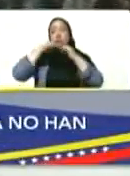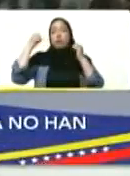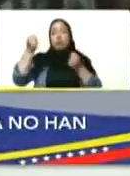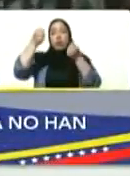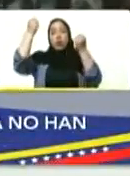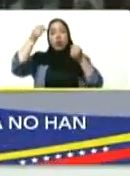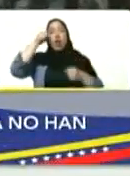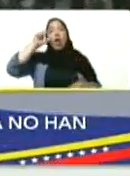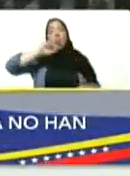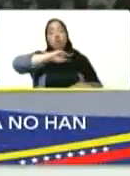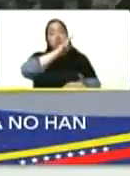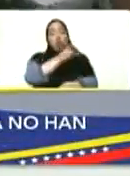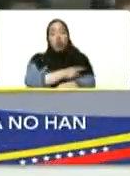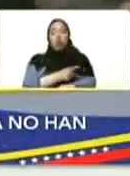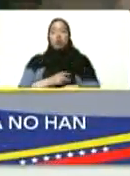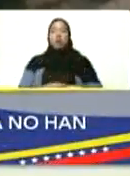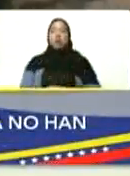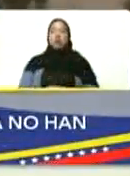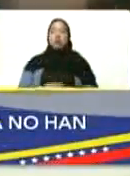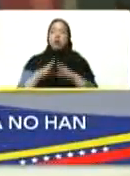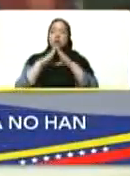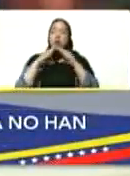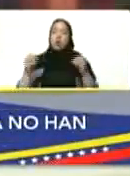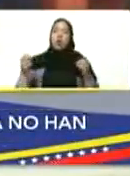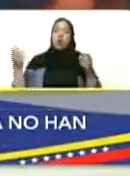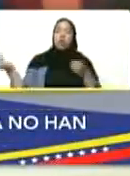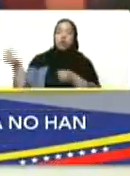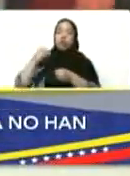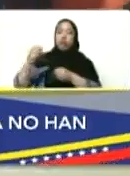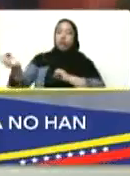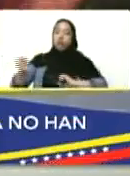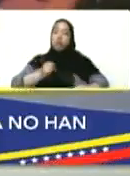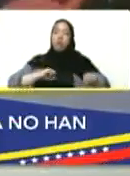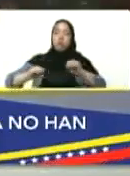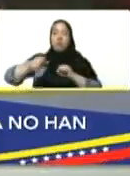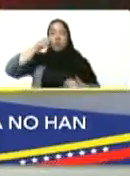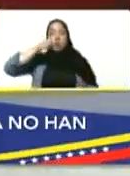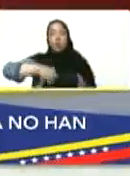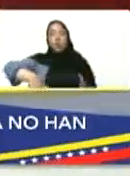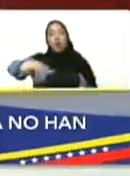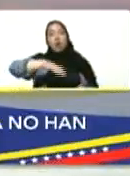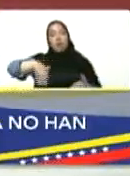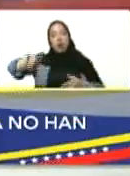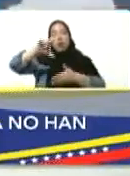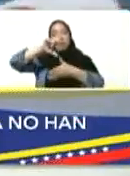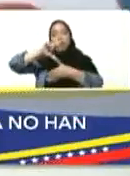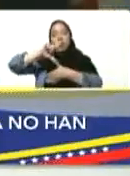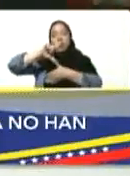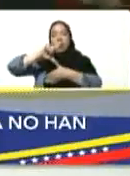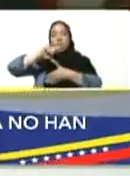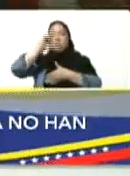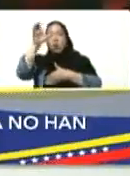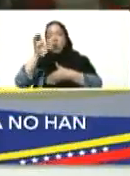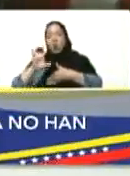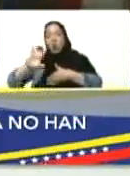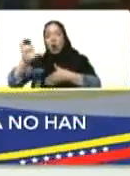al poder. Y todo el poder acumulado del movimiento popular de América Latina y el Caribe se